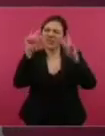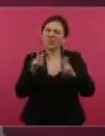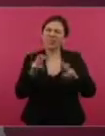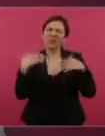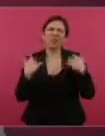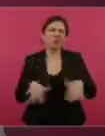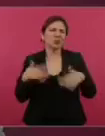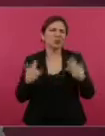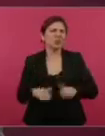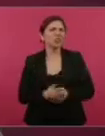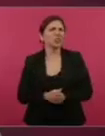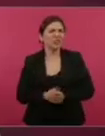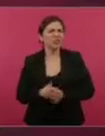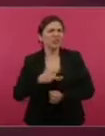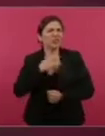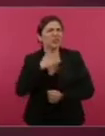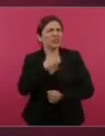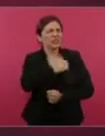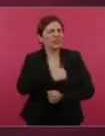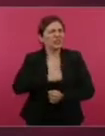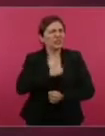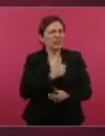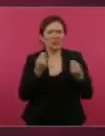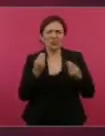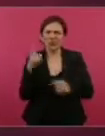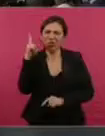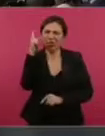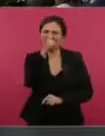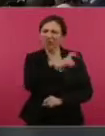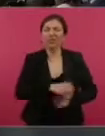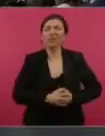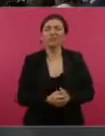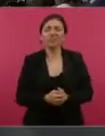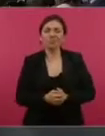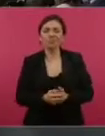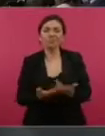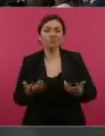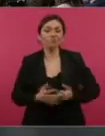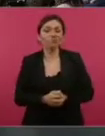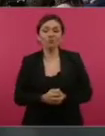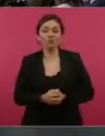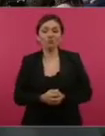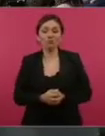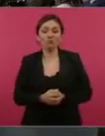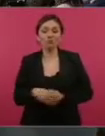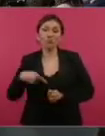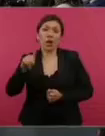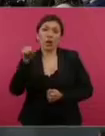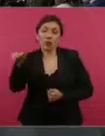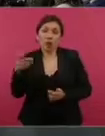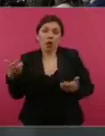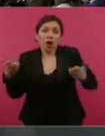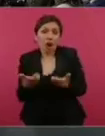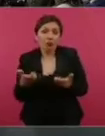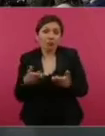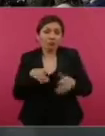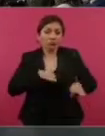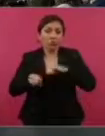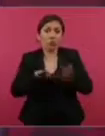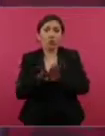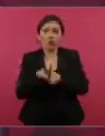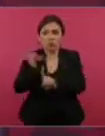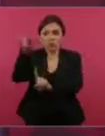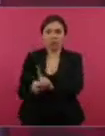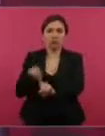dolorosas, muy difíciles, pero pues él está actuando como lo que es, un